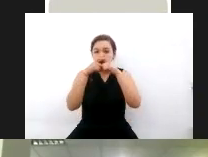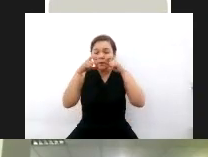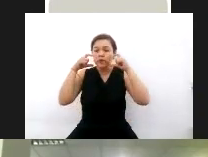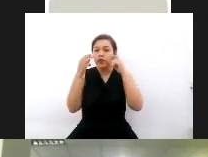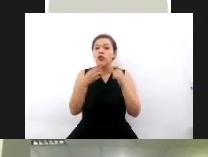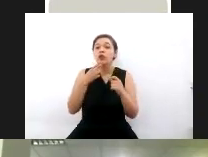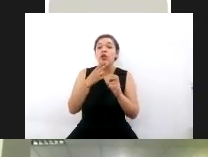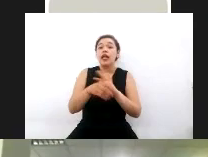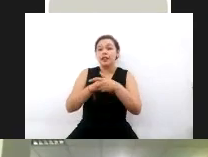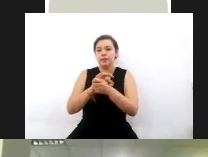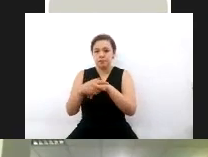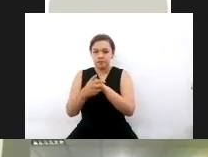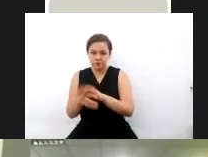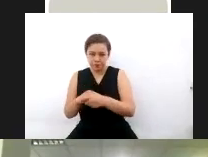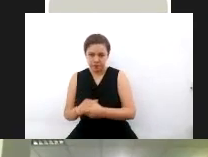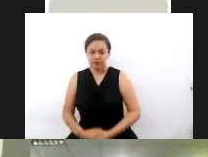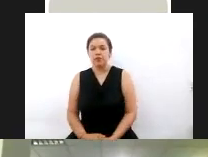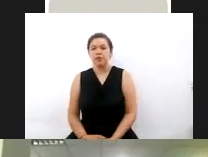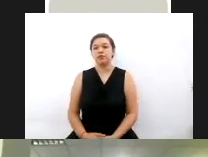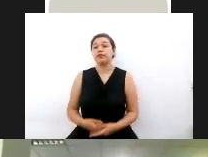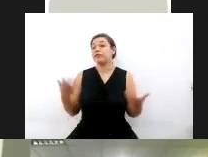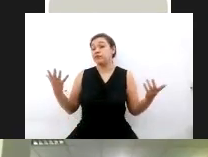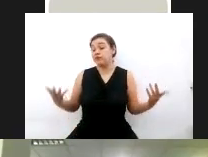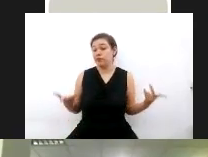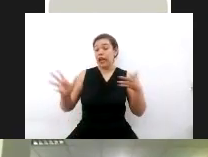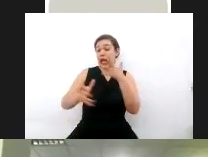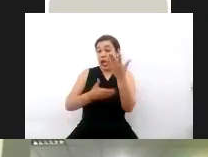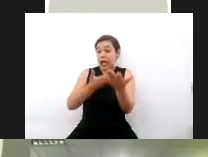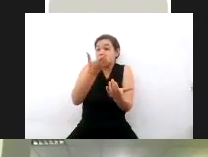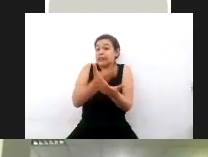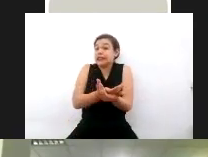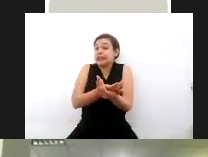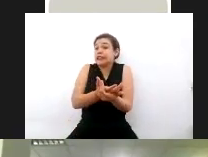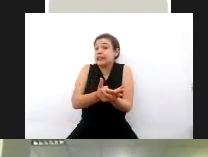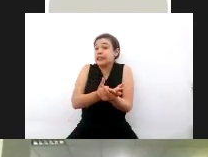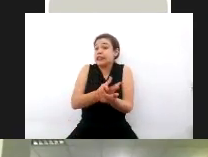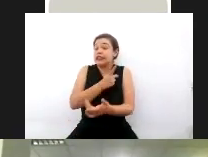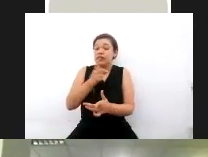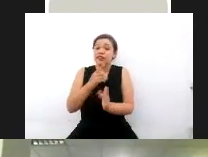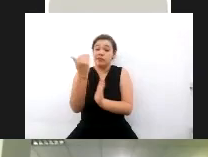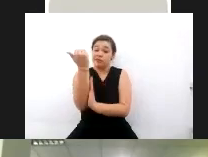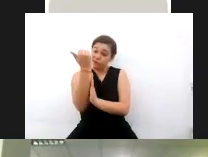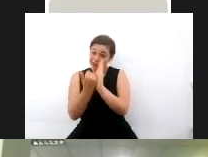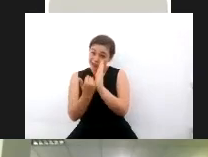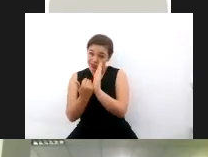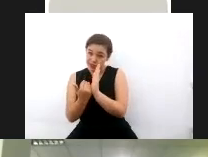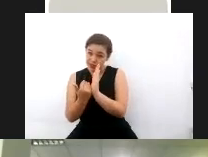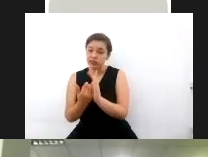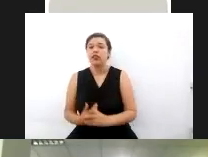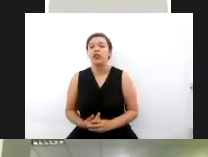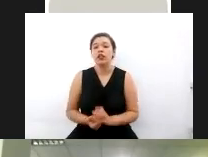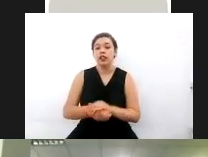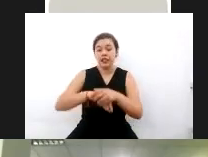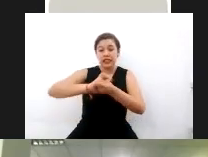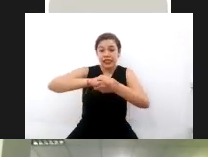lavado de manos. Con respecto al recreo, hay que minimizarlos y hay que hacer lavado exhaustivo